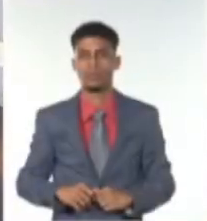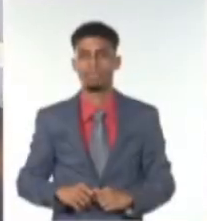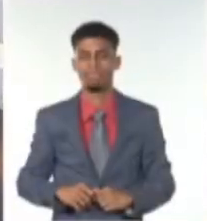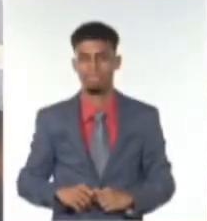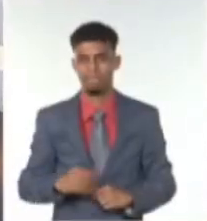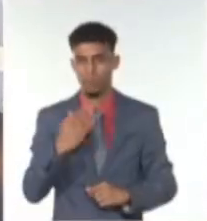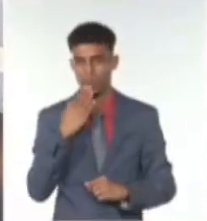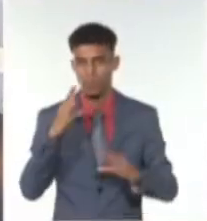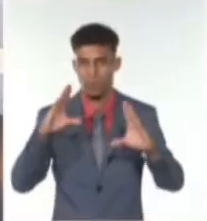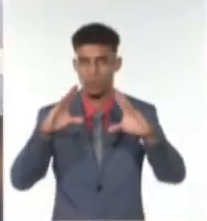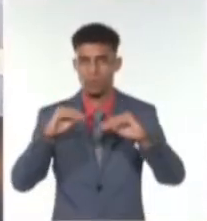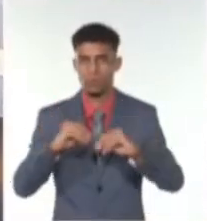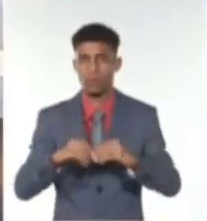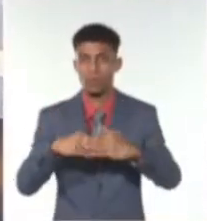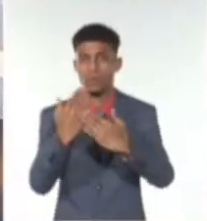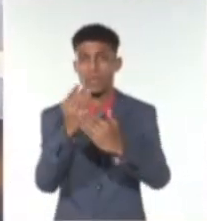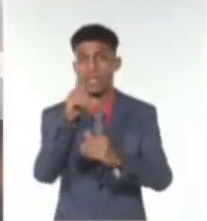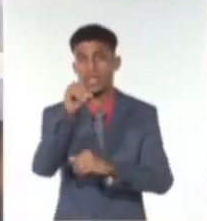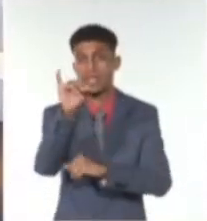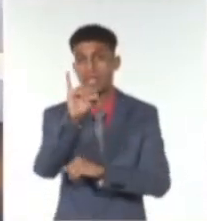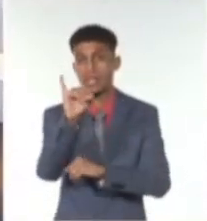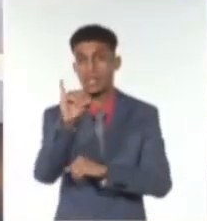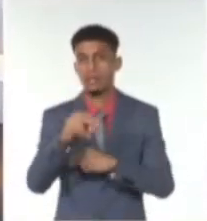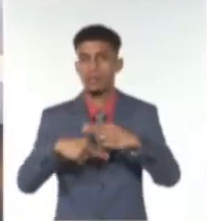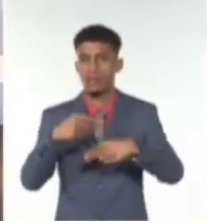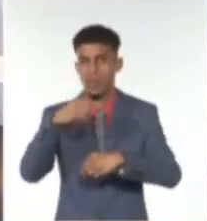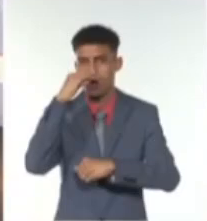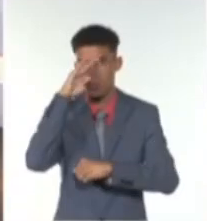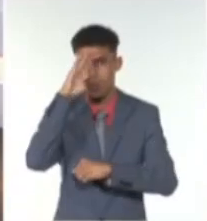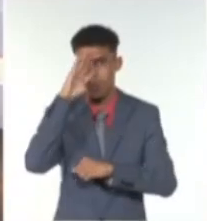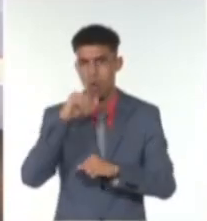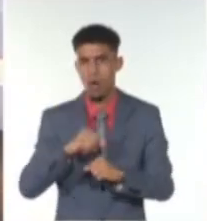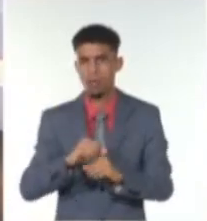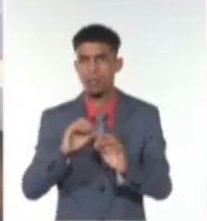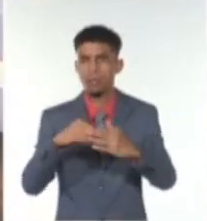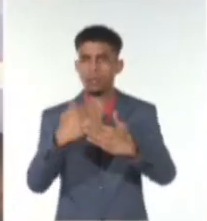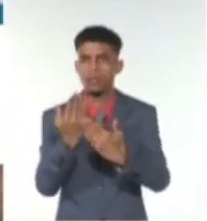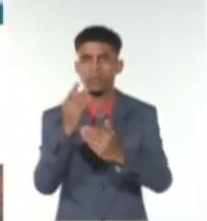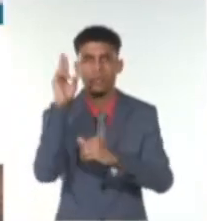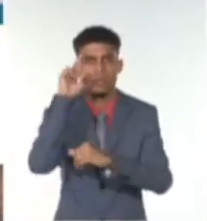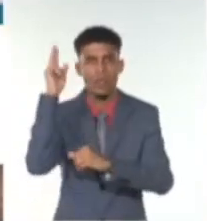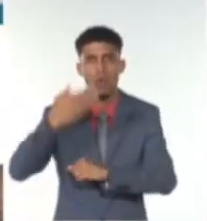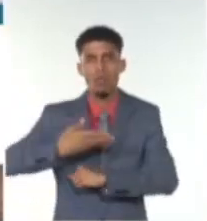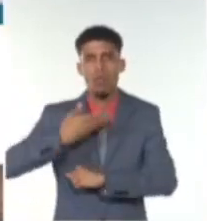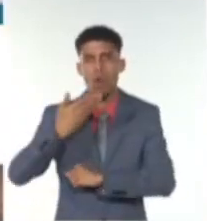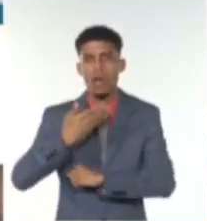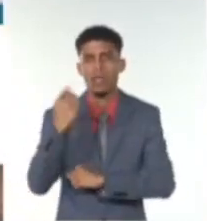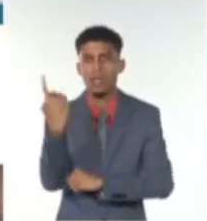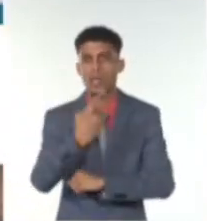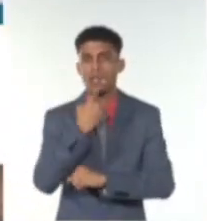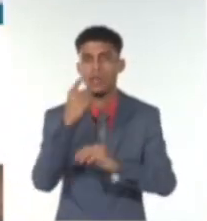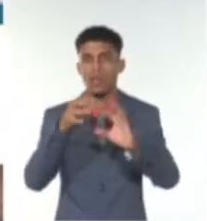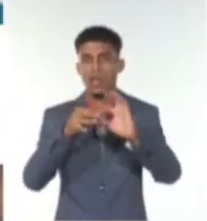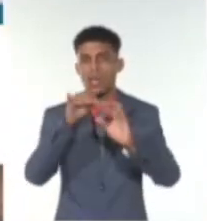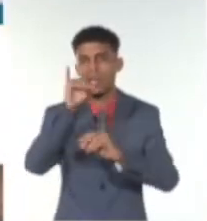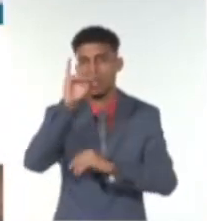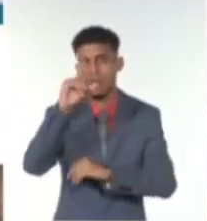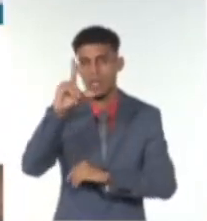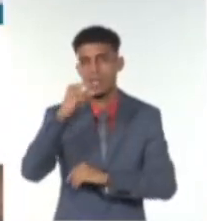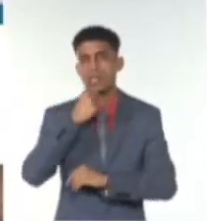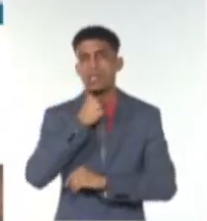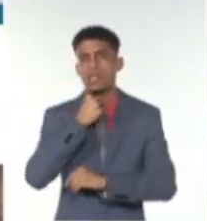Muy buenas noches. Hasta el día 16 se desarrolla en Cuba la jornada homenaje al poeta nacional Nicolás Guillén con diversas